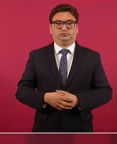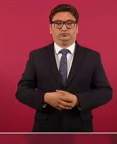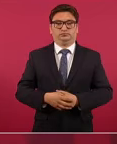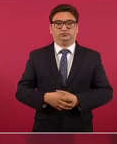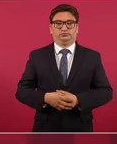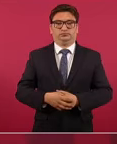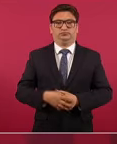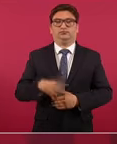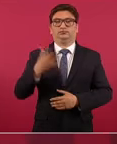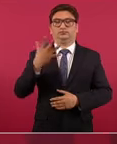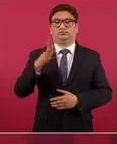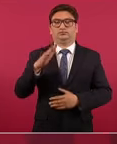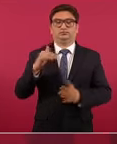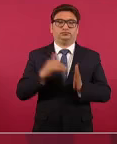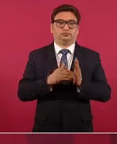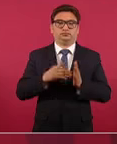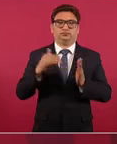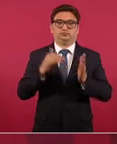eran 10.000 millones